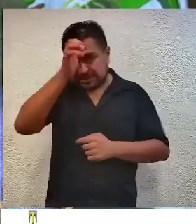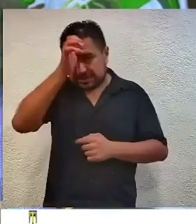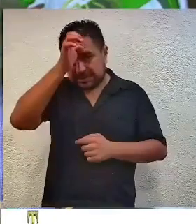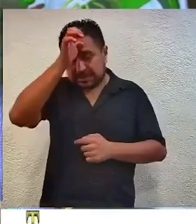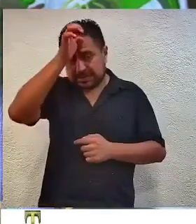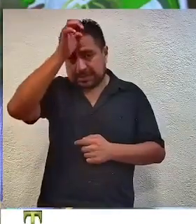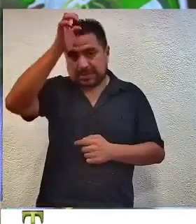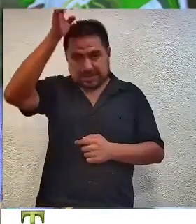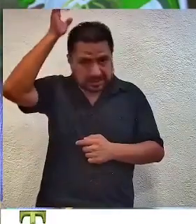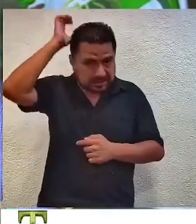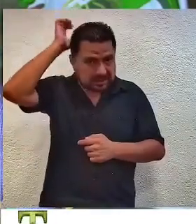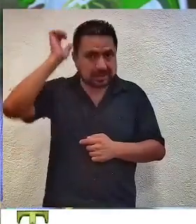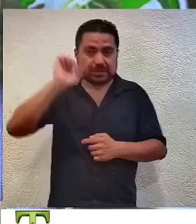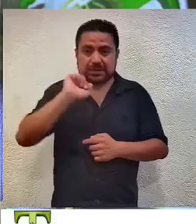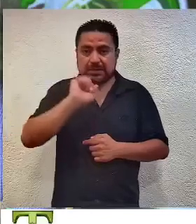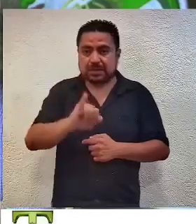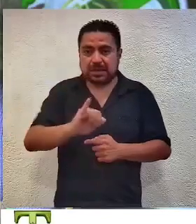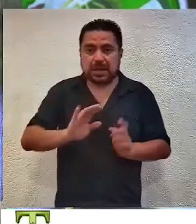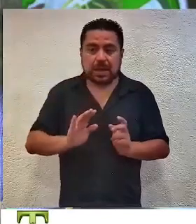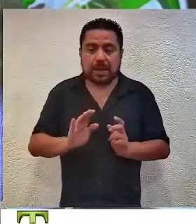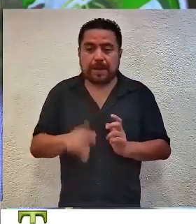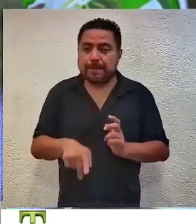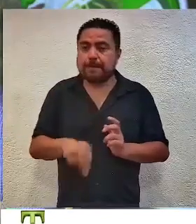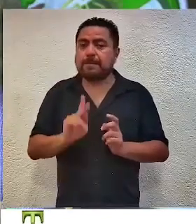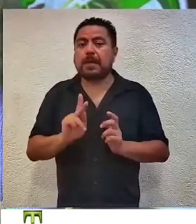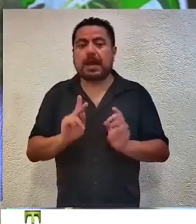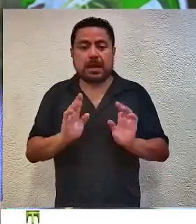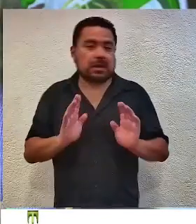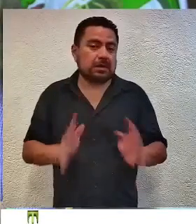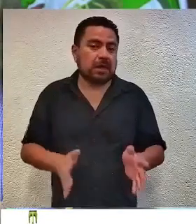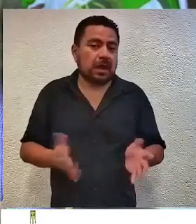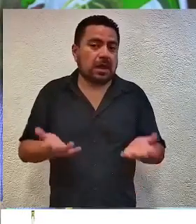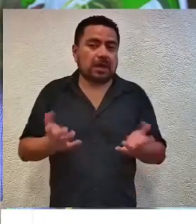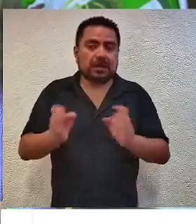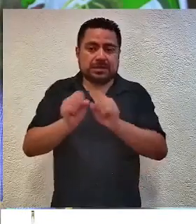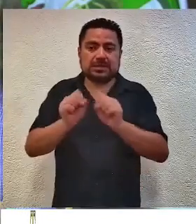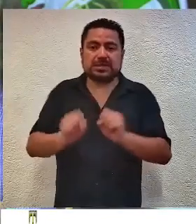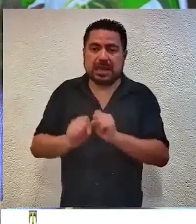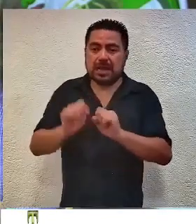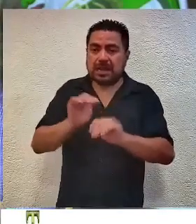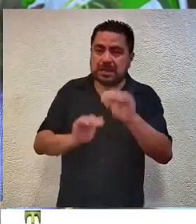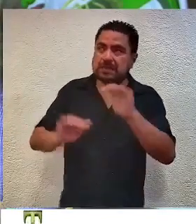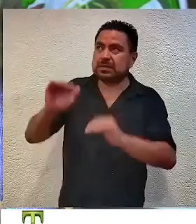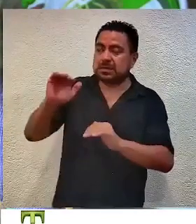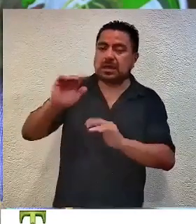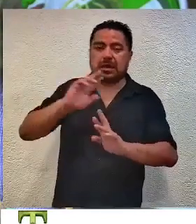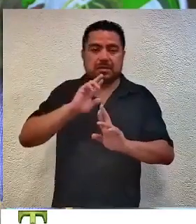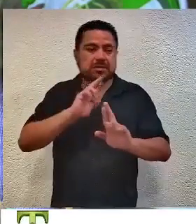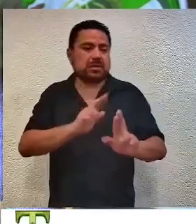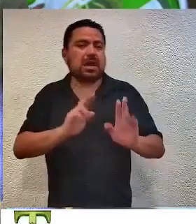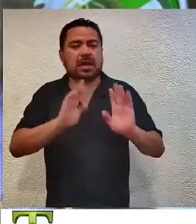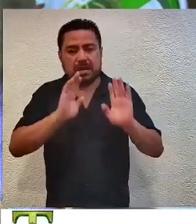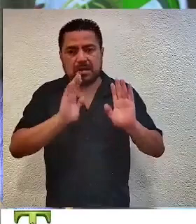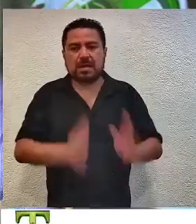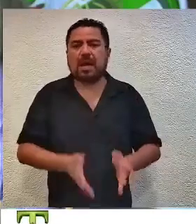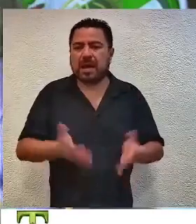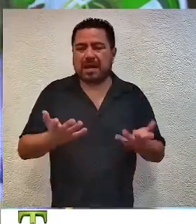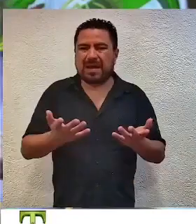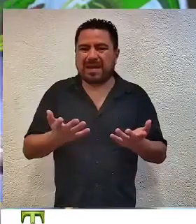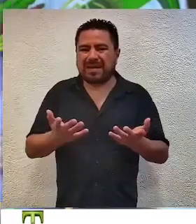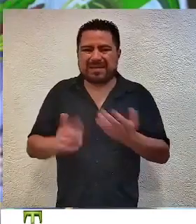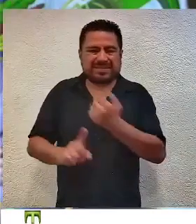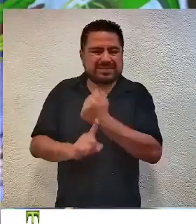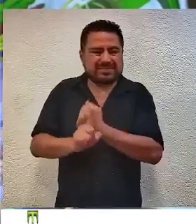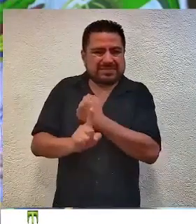el denunciado sí, pero ya, insisto, la Sala Superior resolvió este